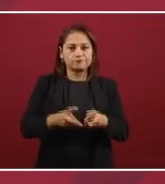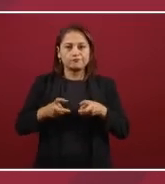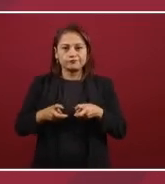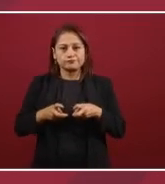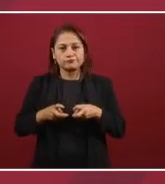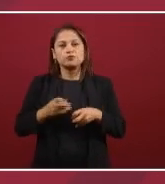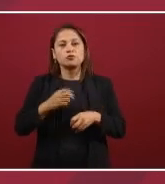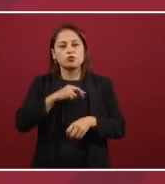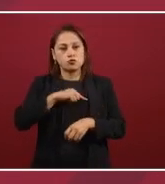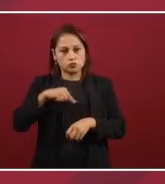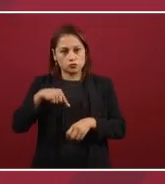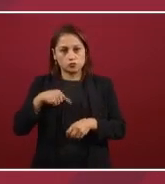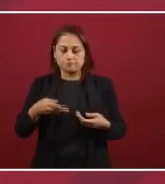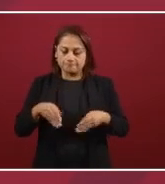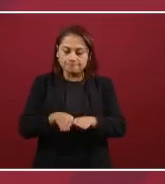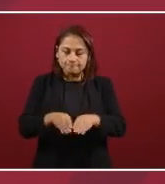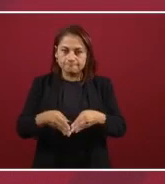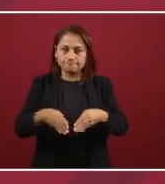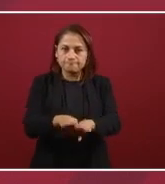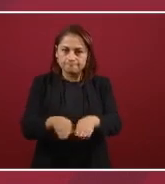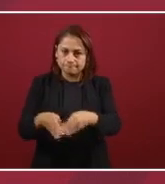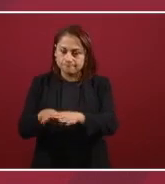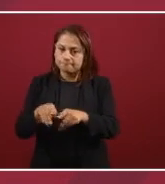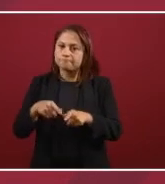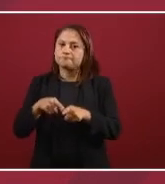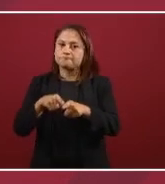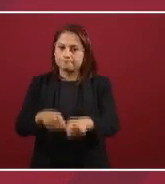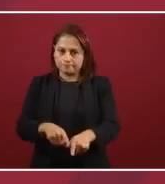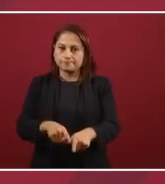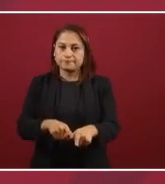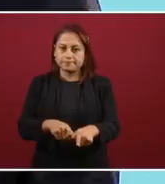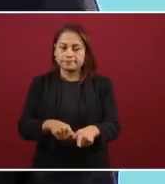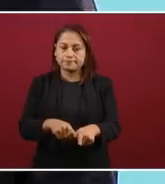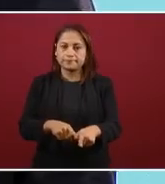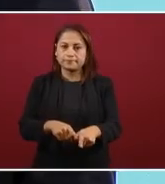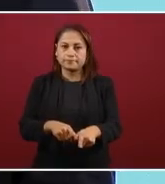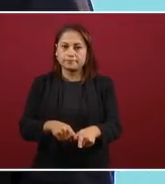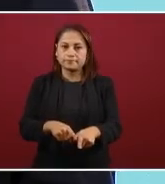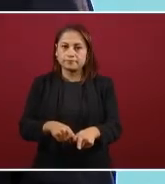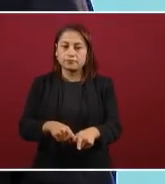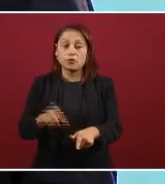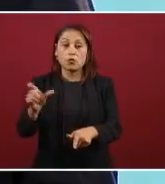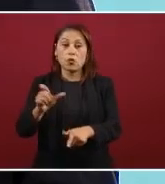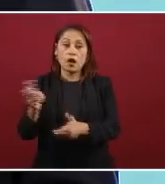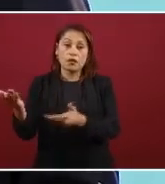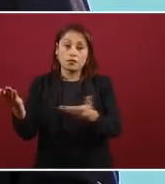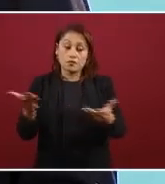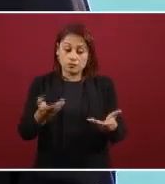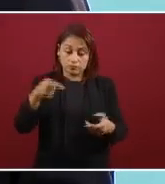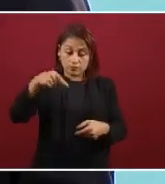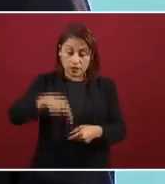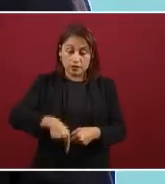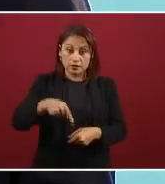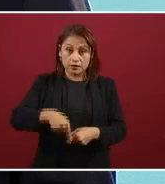y en porcentaje, desde que llegamos aquí al día de